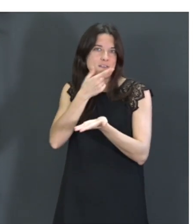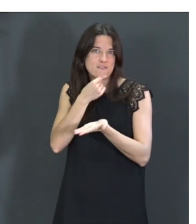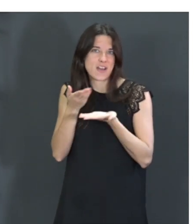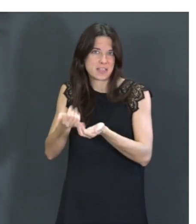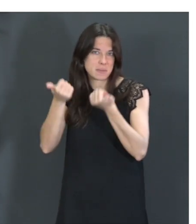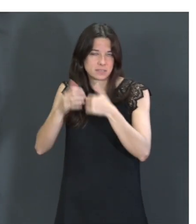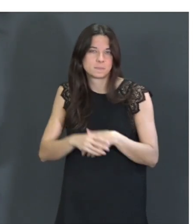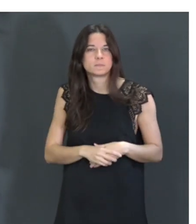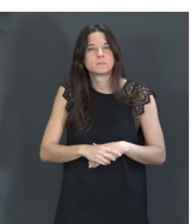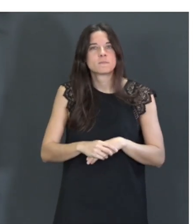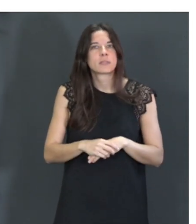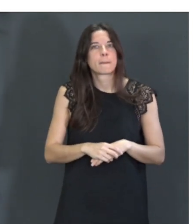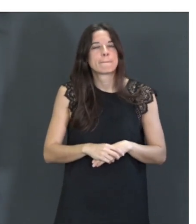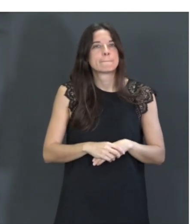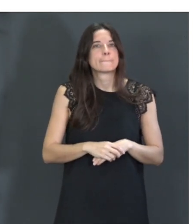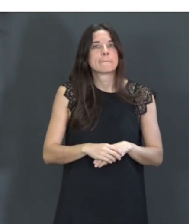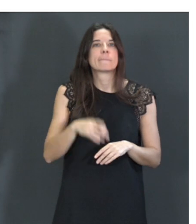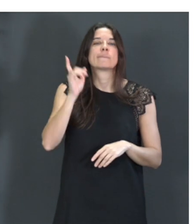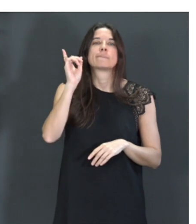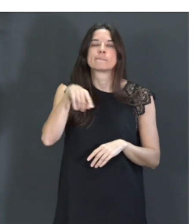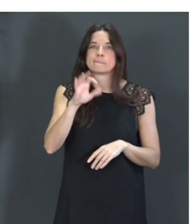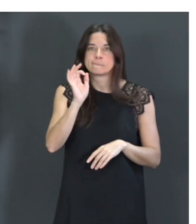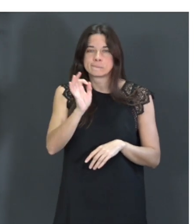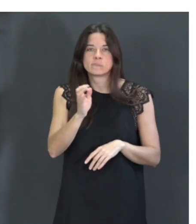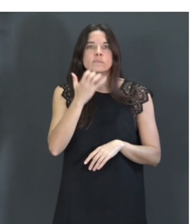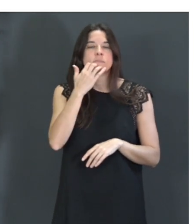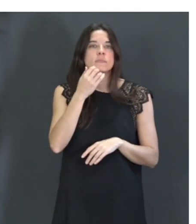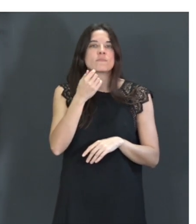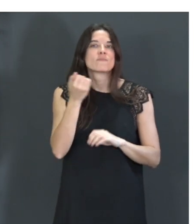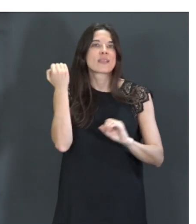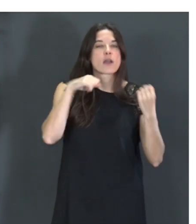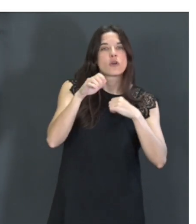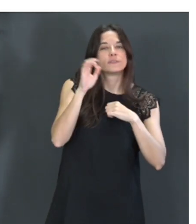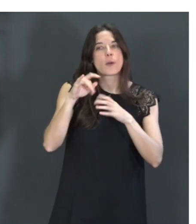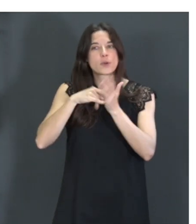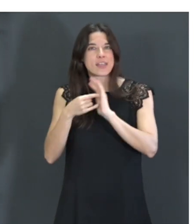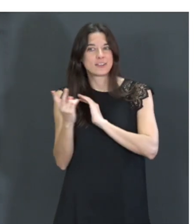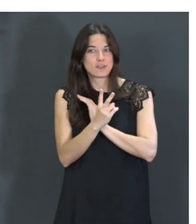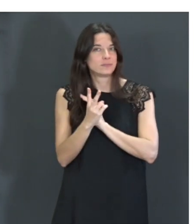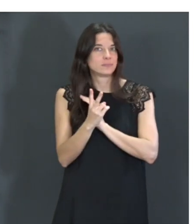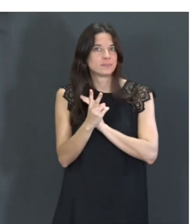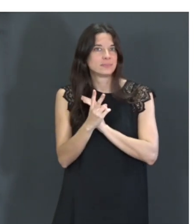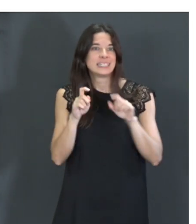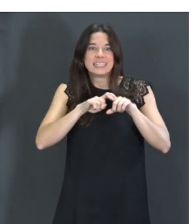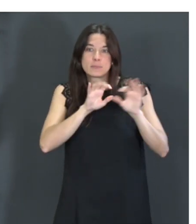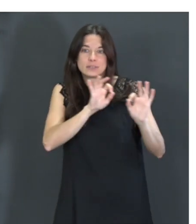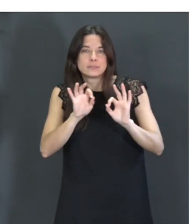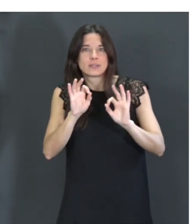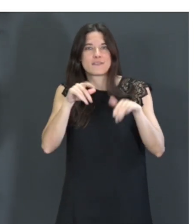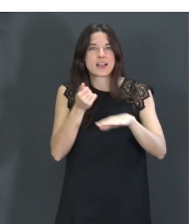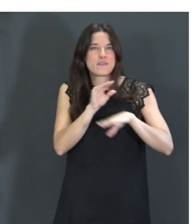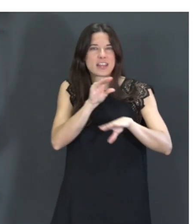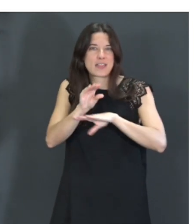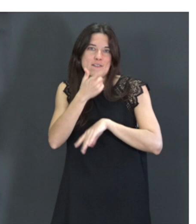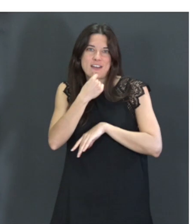Además, también es cierto que todo este tipo de acciones o de proyectos no es fácil encontrar la financiación. Entonces, de esta